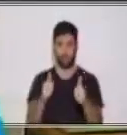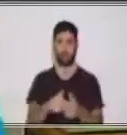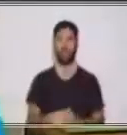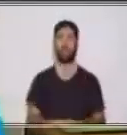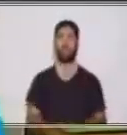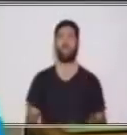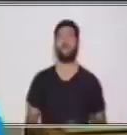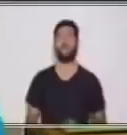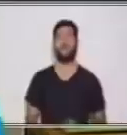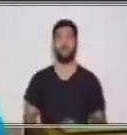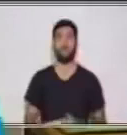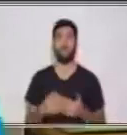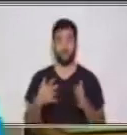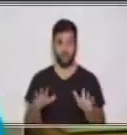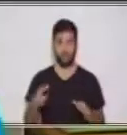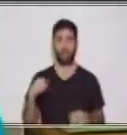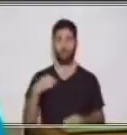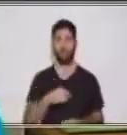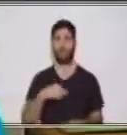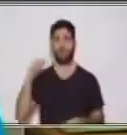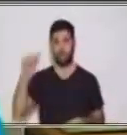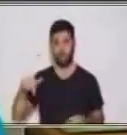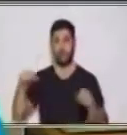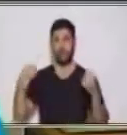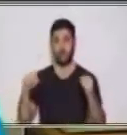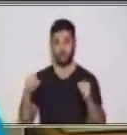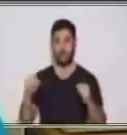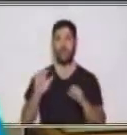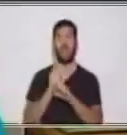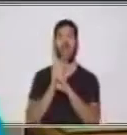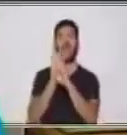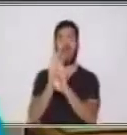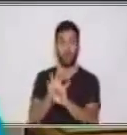pasar a hacer un primer ejemplo.